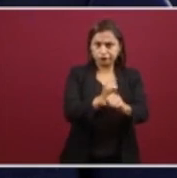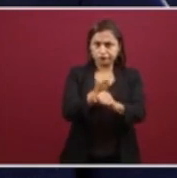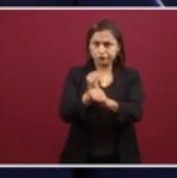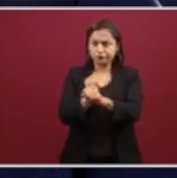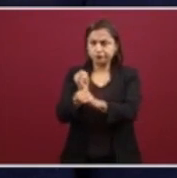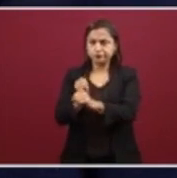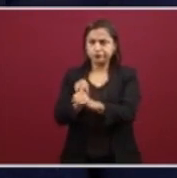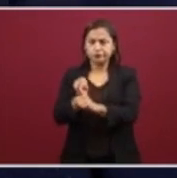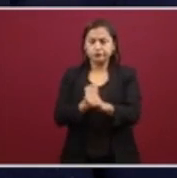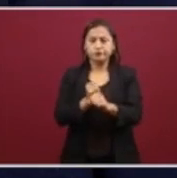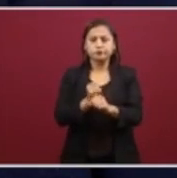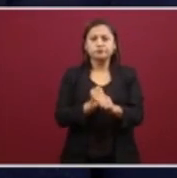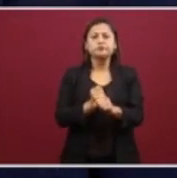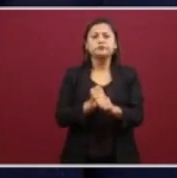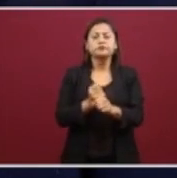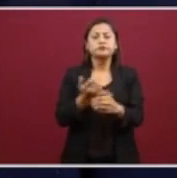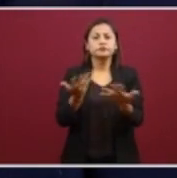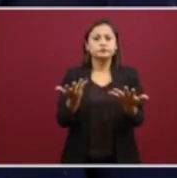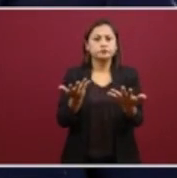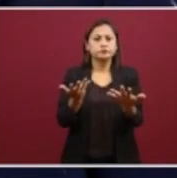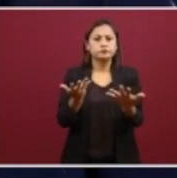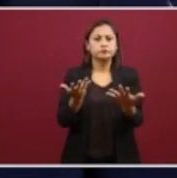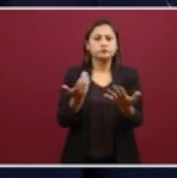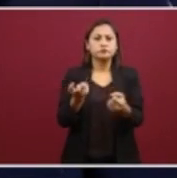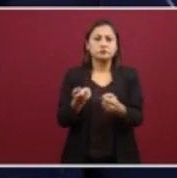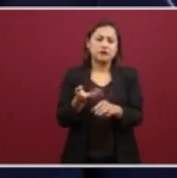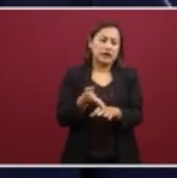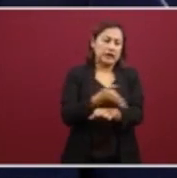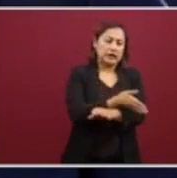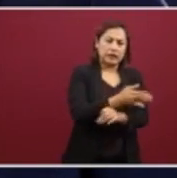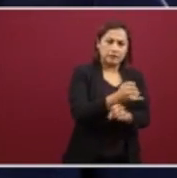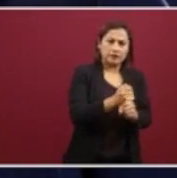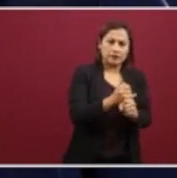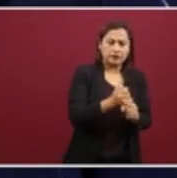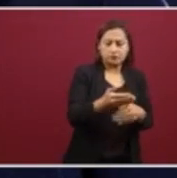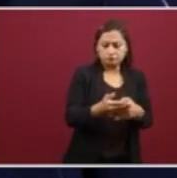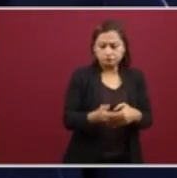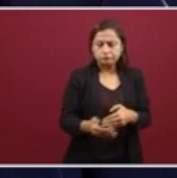o lo que falta de investigar, y sobre todo